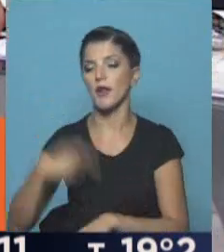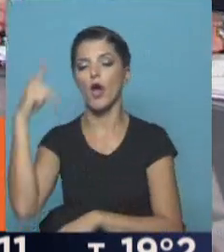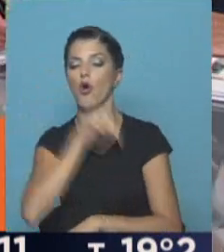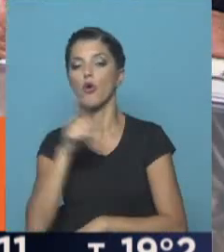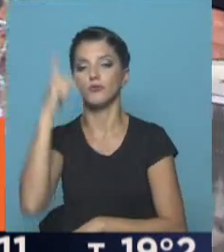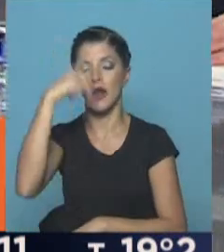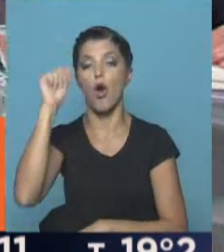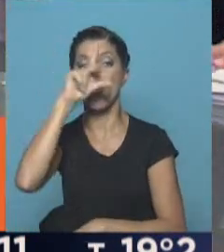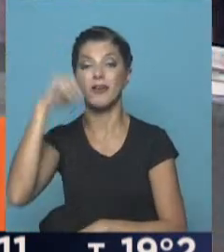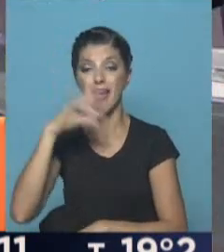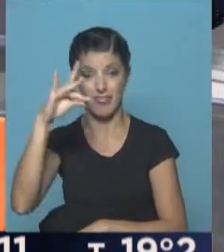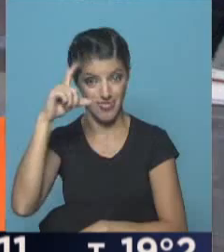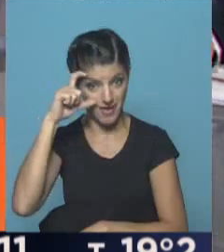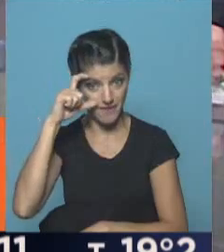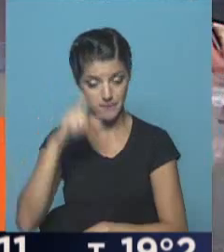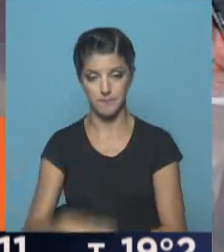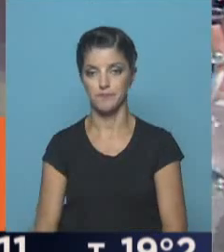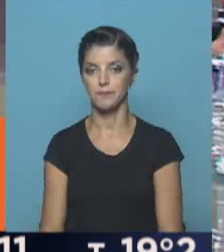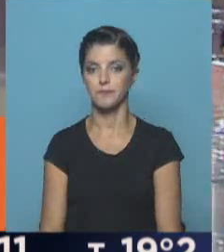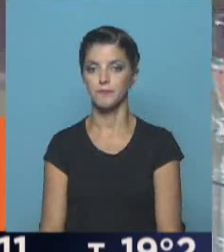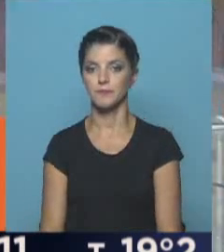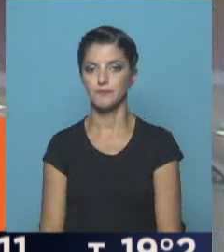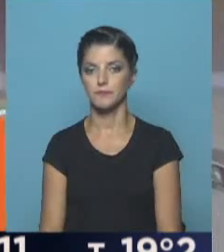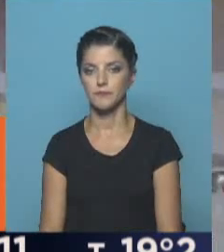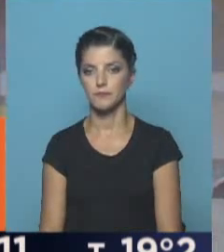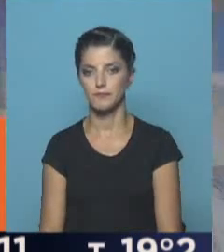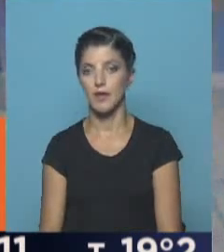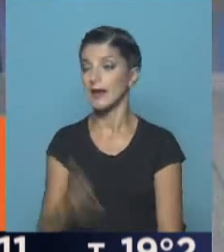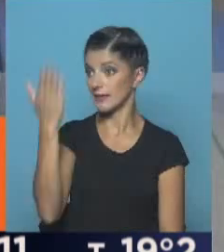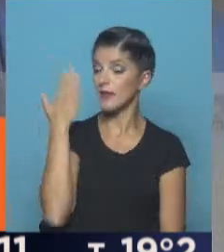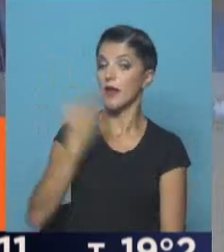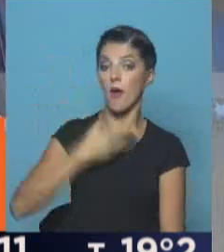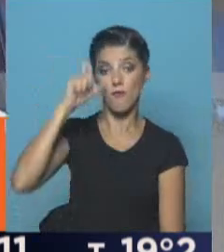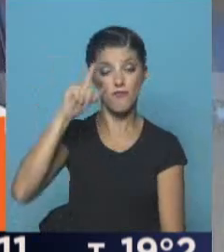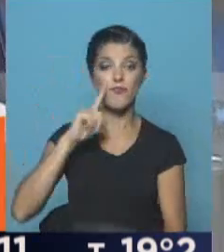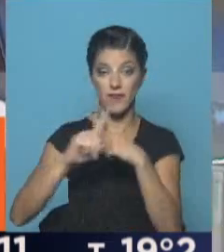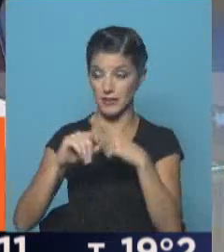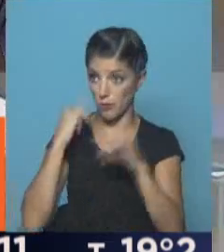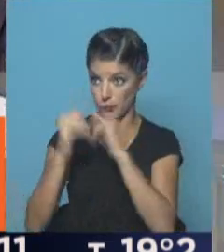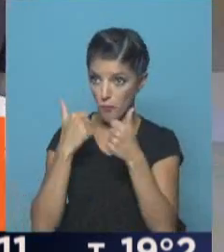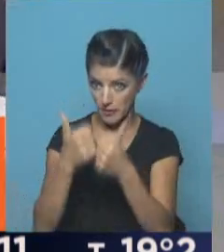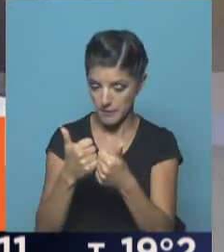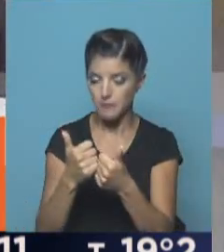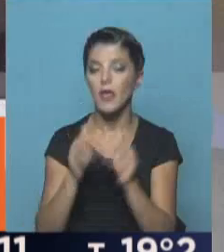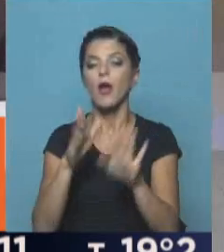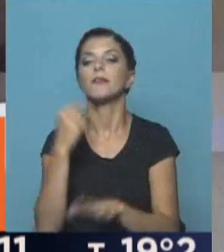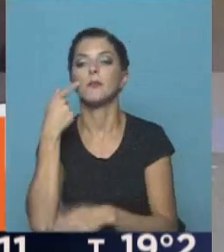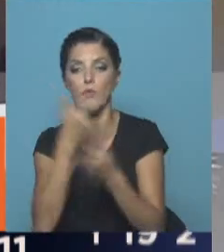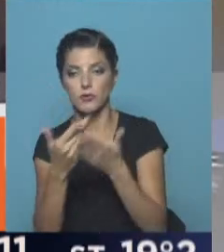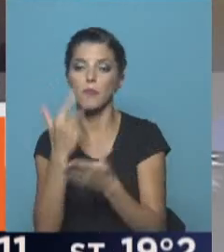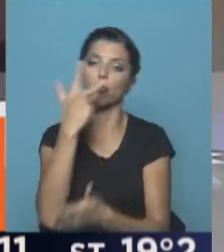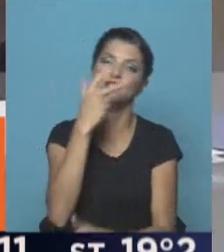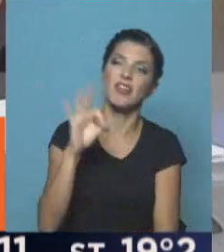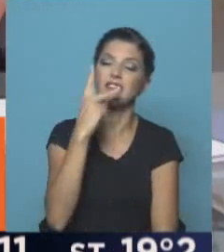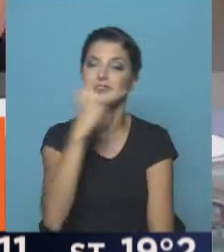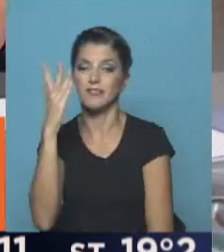Hollande, o antes. claro. Entonces, ahí estaba contando bien Félix recién las encuestas. El hecho de que Marine Le Pen saque el 30, 35%